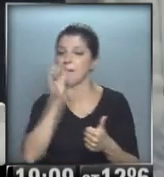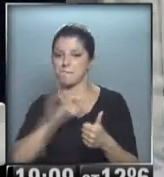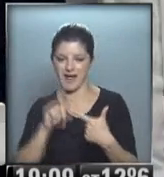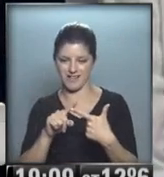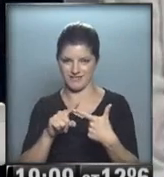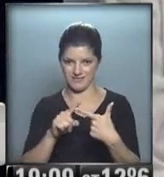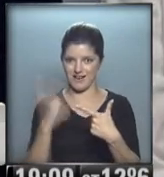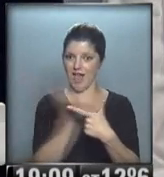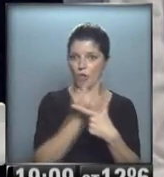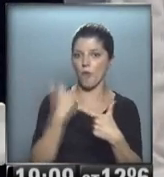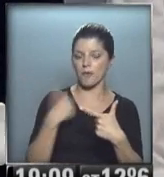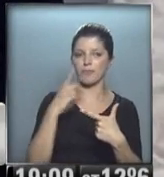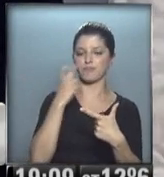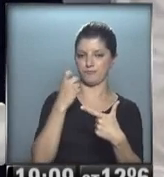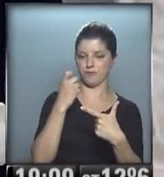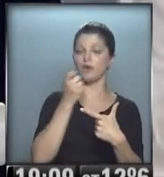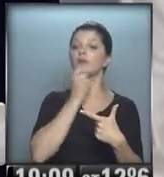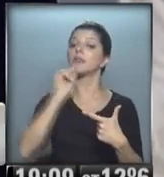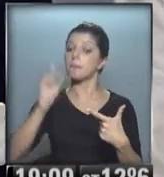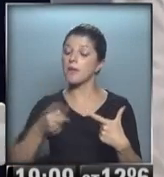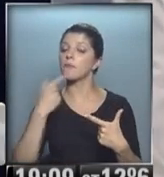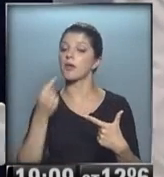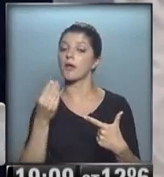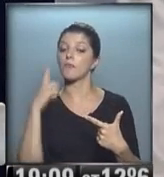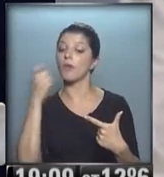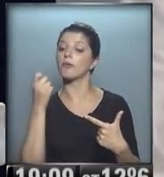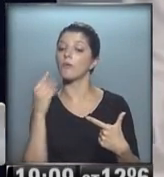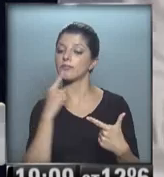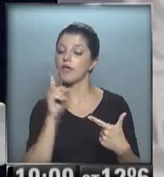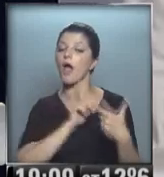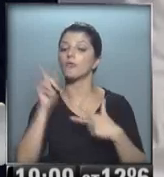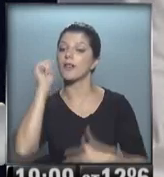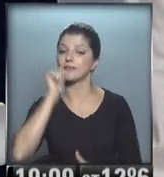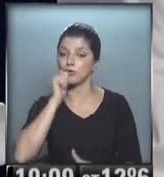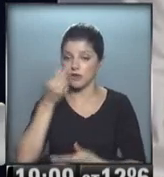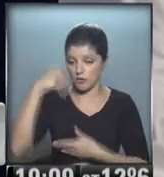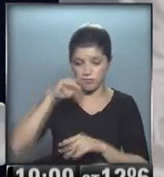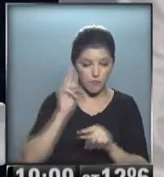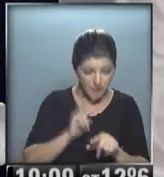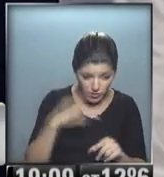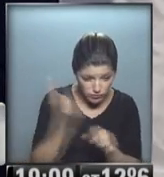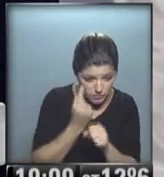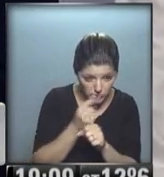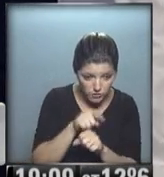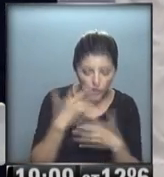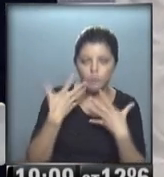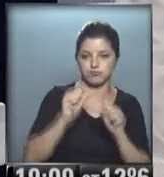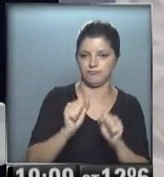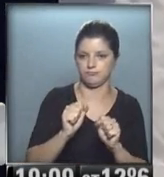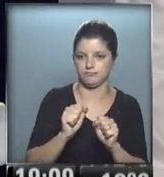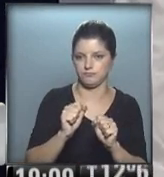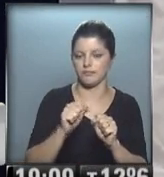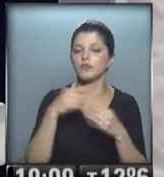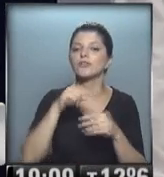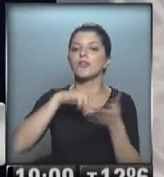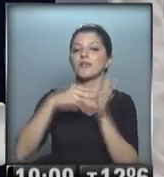maligna, o también detectar lesiones ocultas, que esto permite